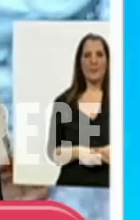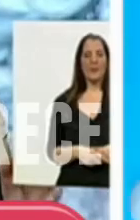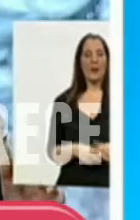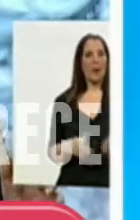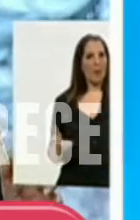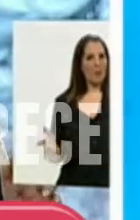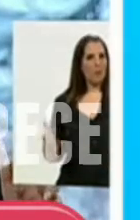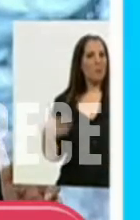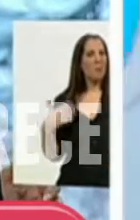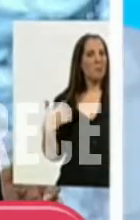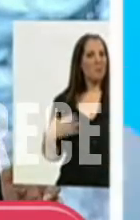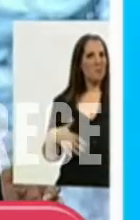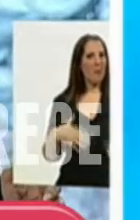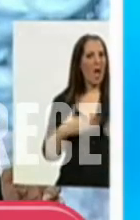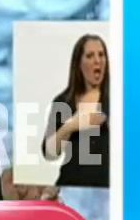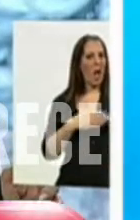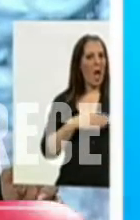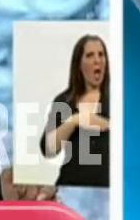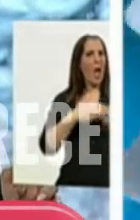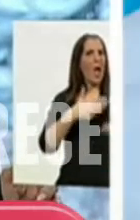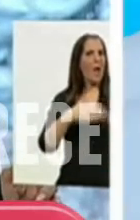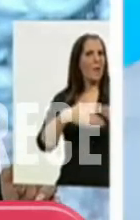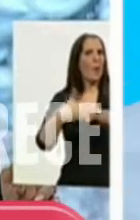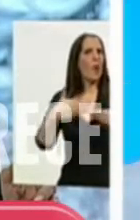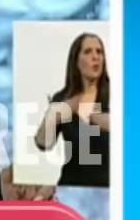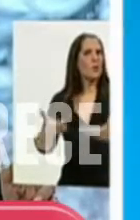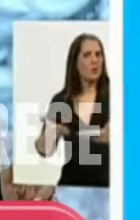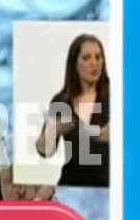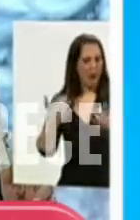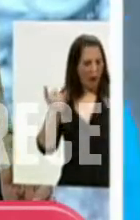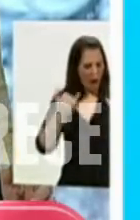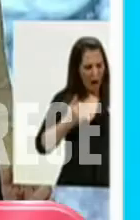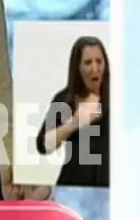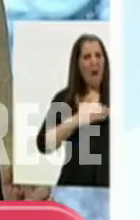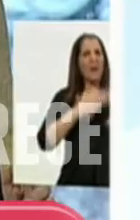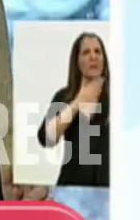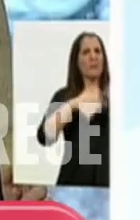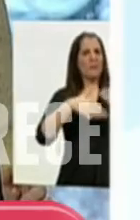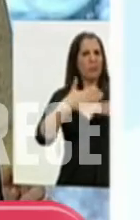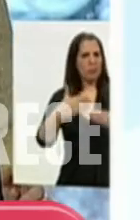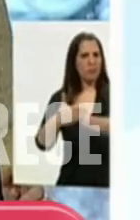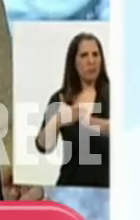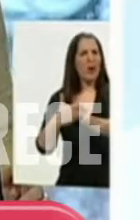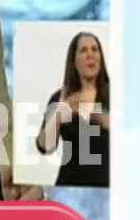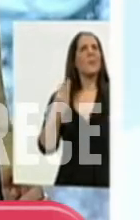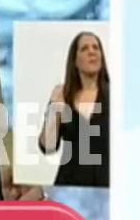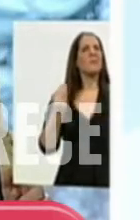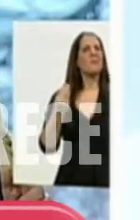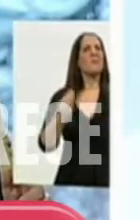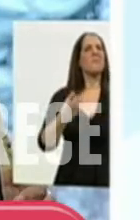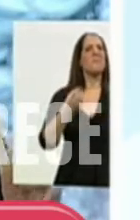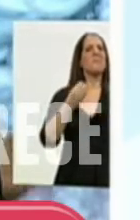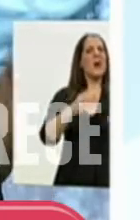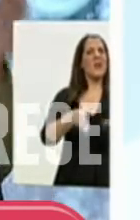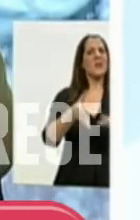igual por la causa de que tendría que declarar, sí. que la de dólar futuro, no saldría esposada. No debería. No, la verdad que la acusación